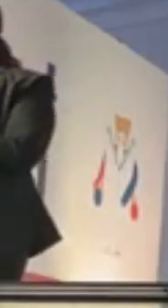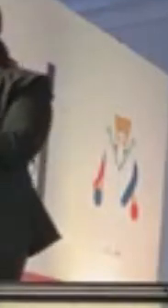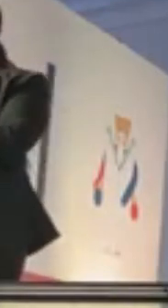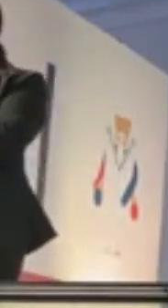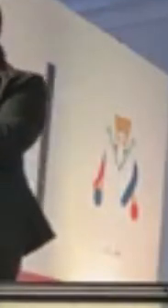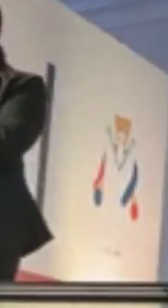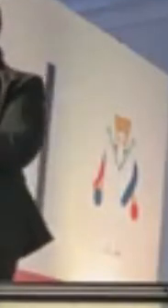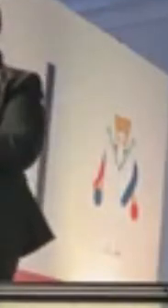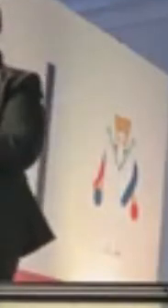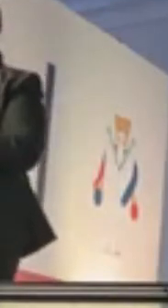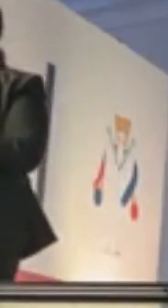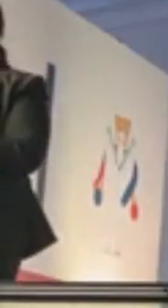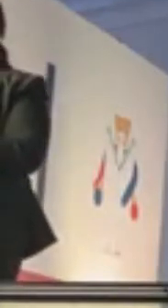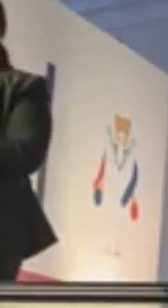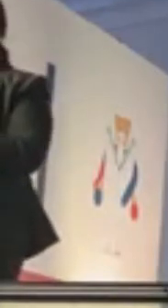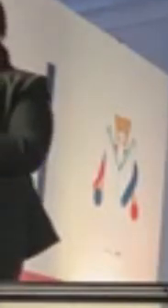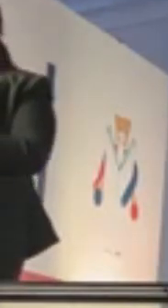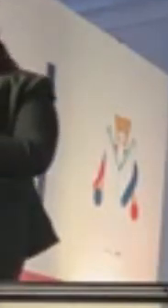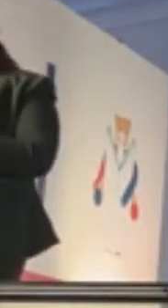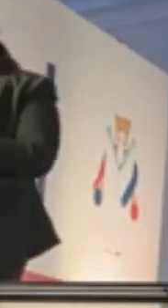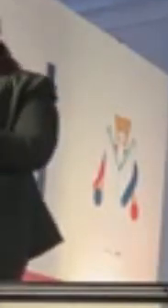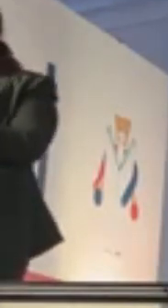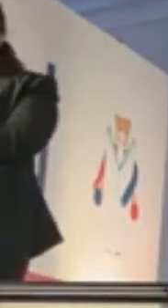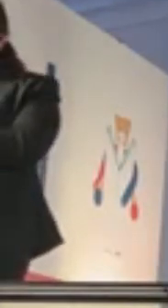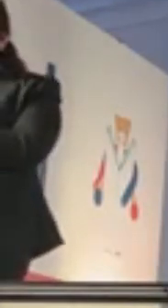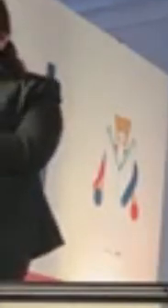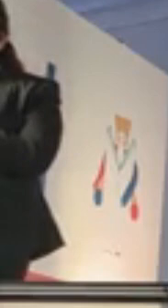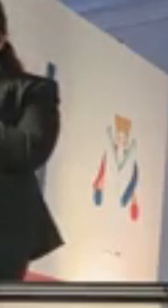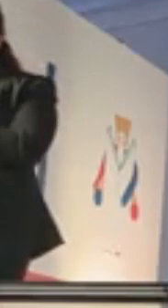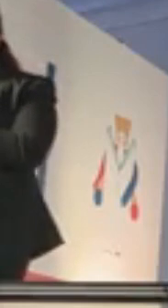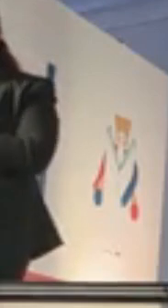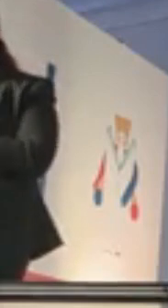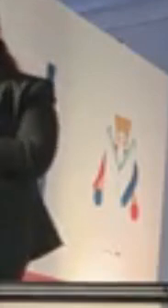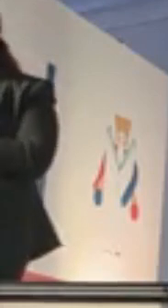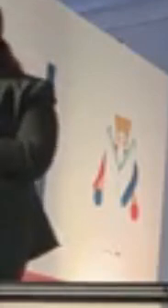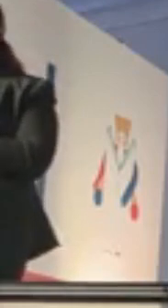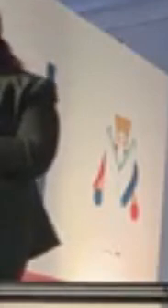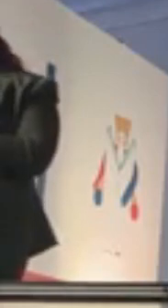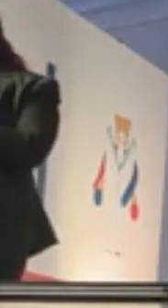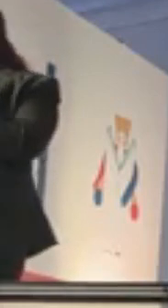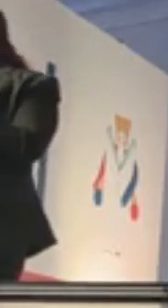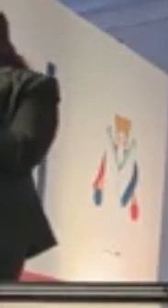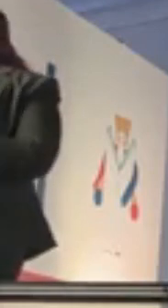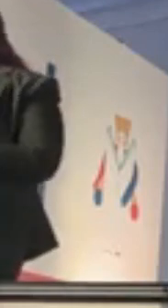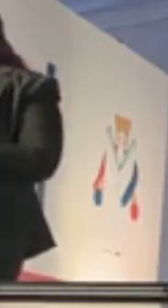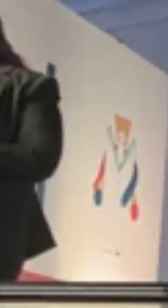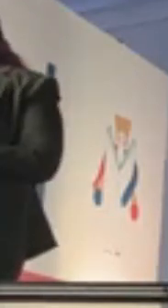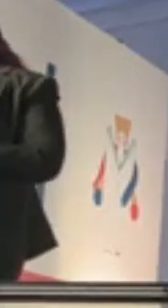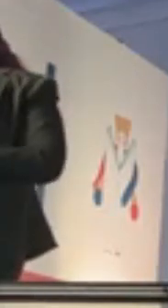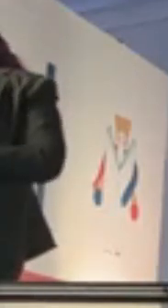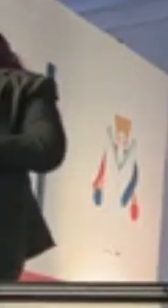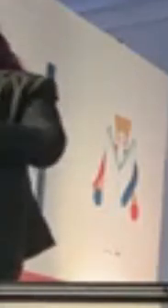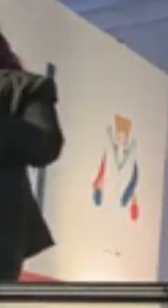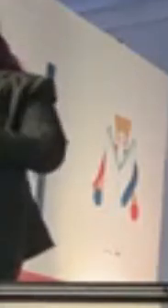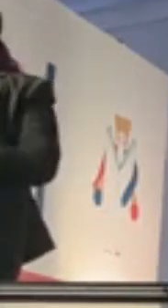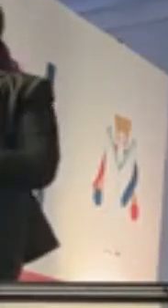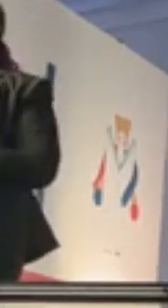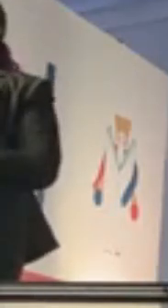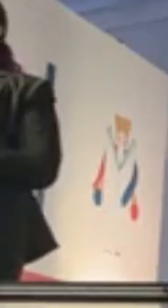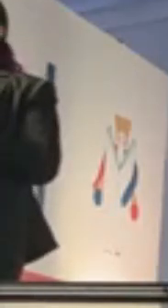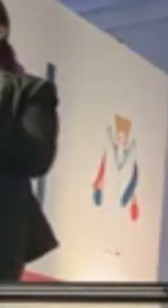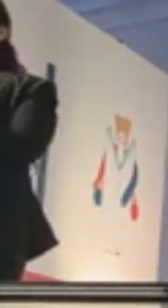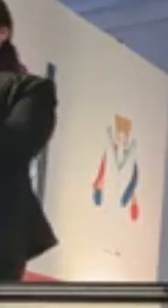defenderse, bueno, si es que se tiene que defender, que yo creo que no hace falta defenderse, pero lo quería decir y ya está. También estoy muy agradecida de